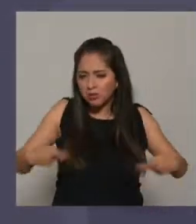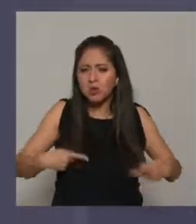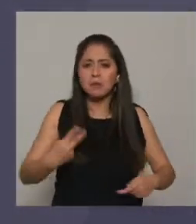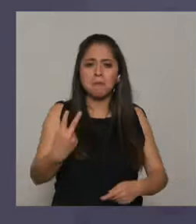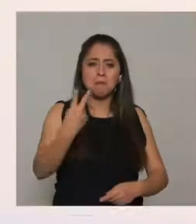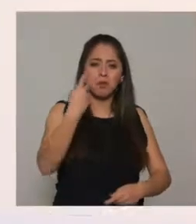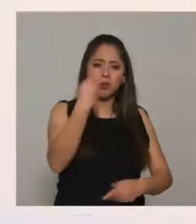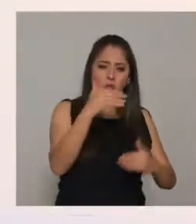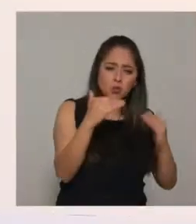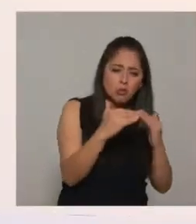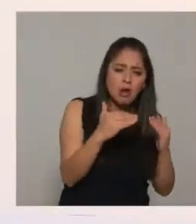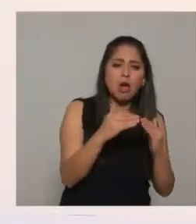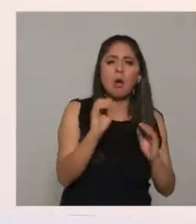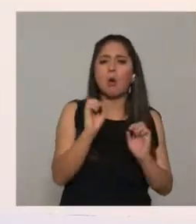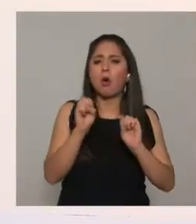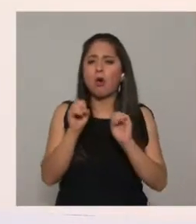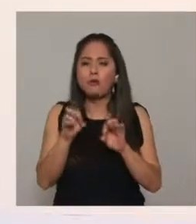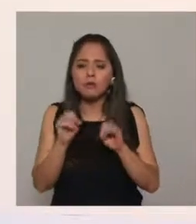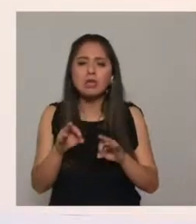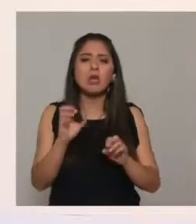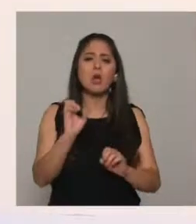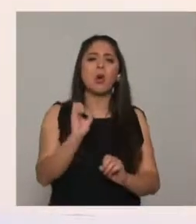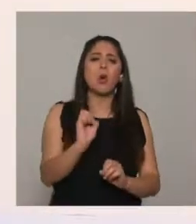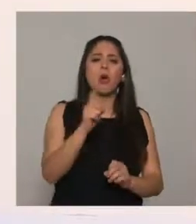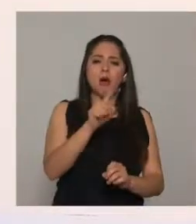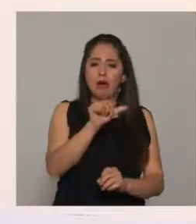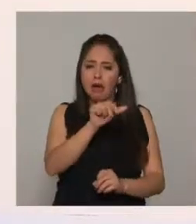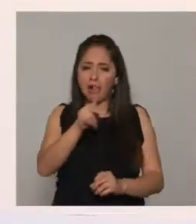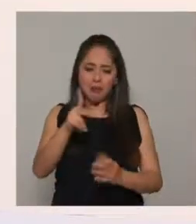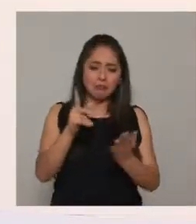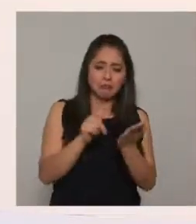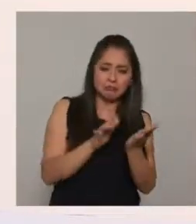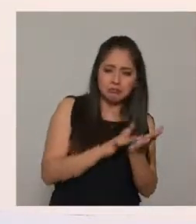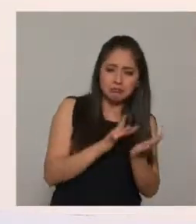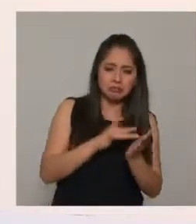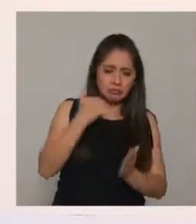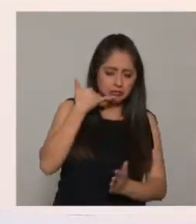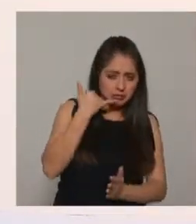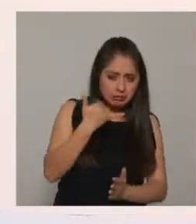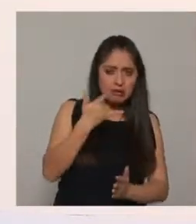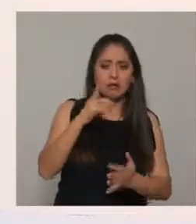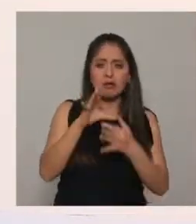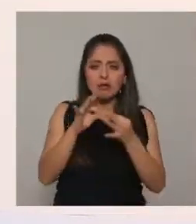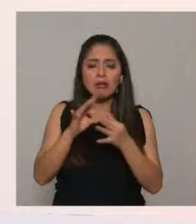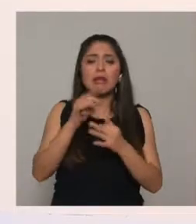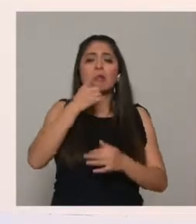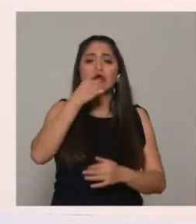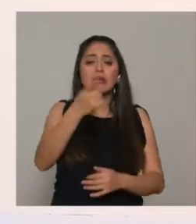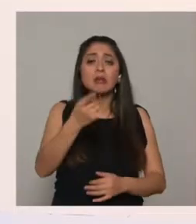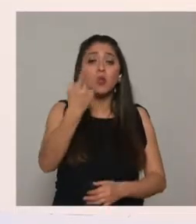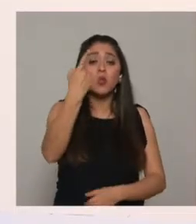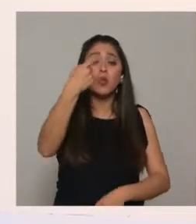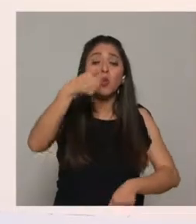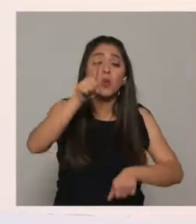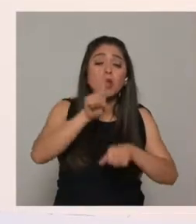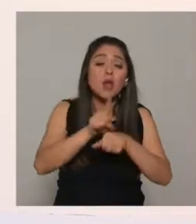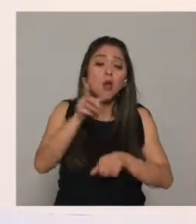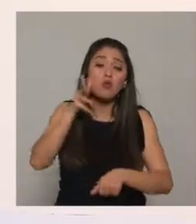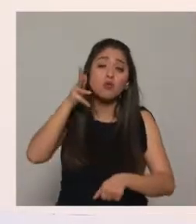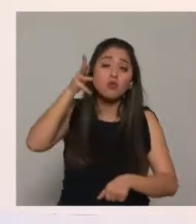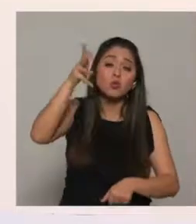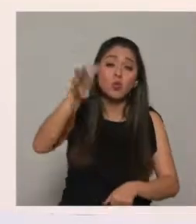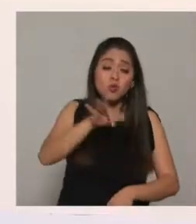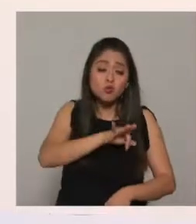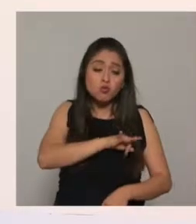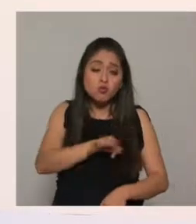oficina, a través también de sus dispositivos móviles, pues es saber si van a tener algún día acceso a estos documentos